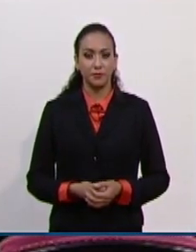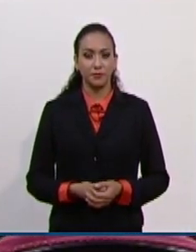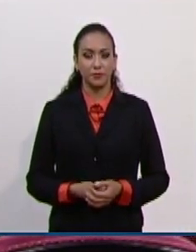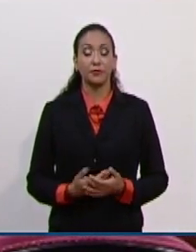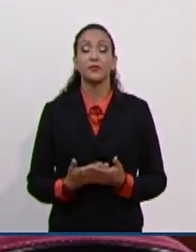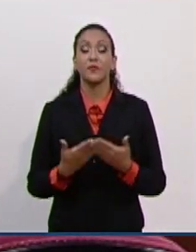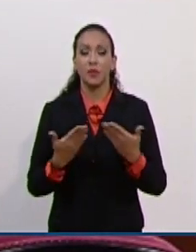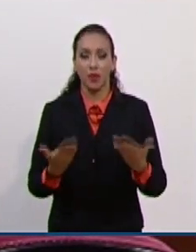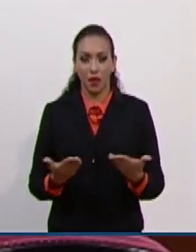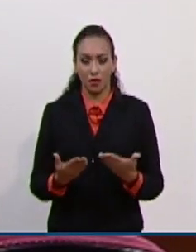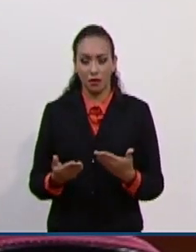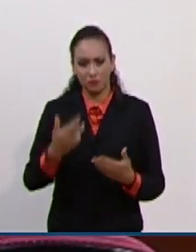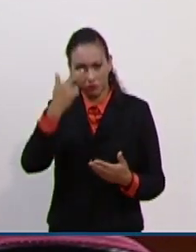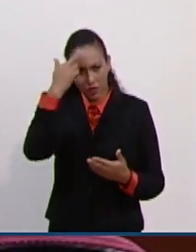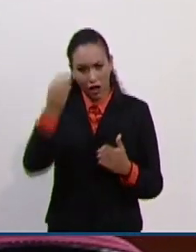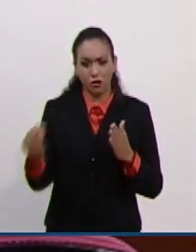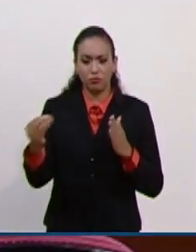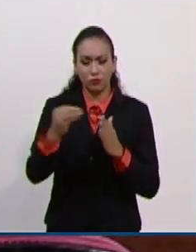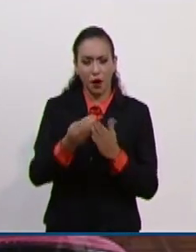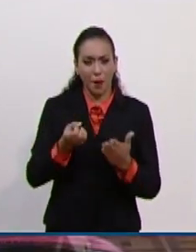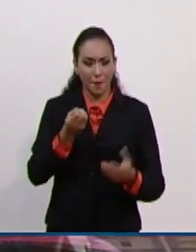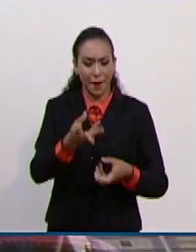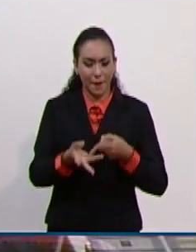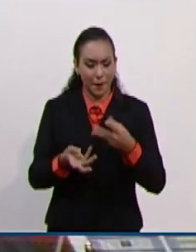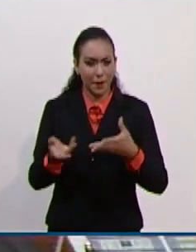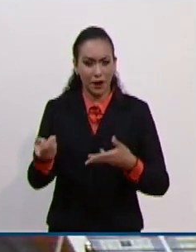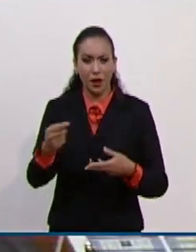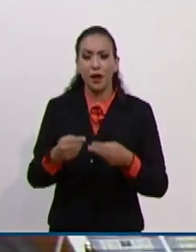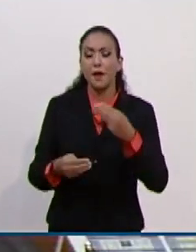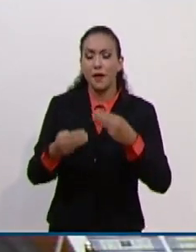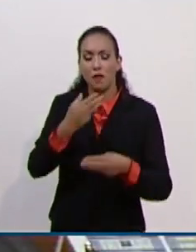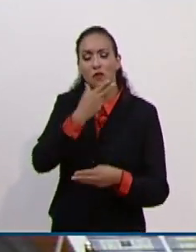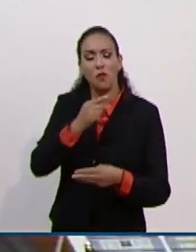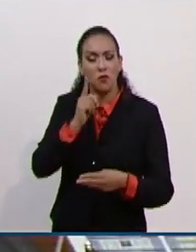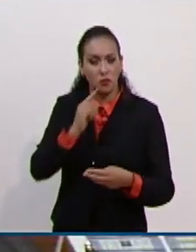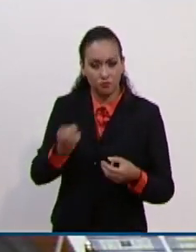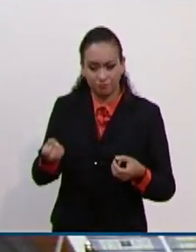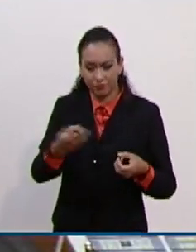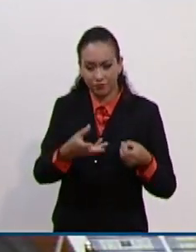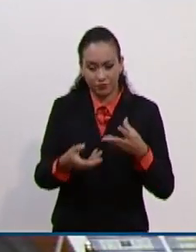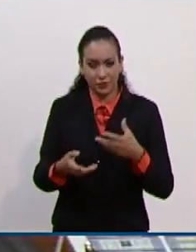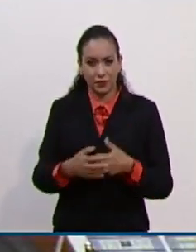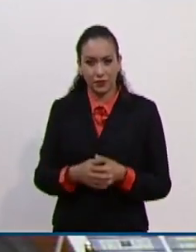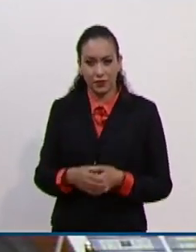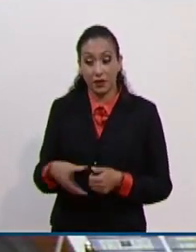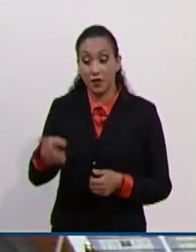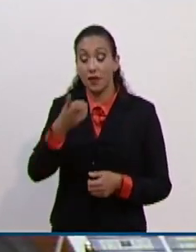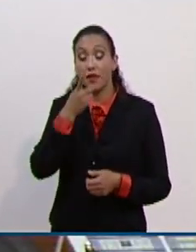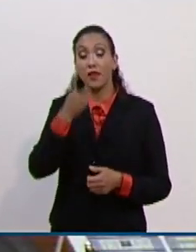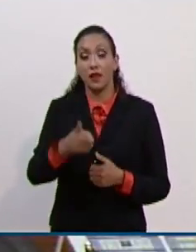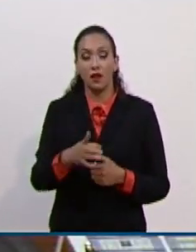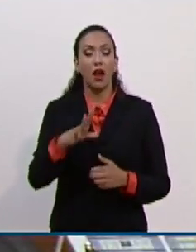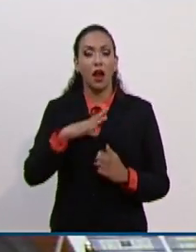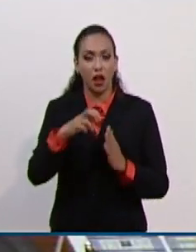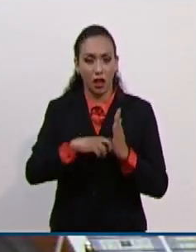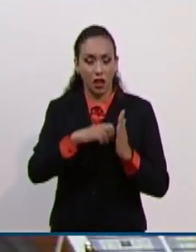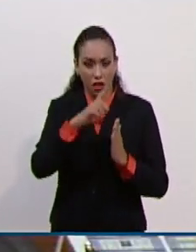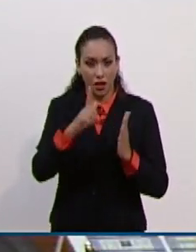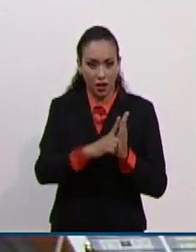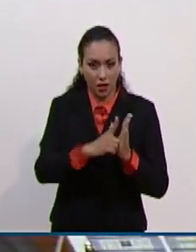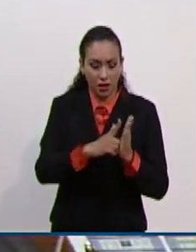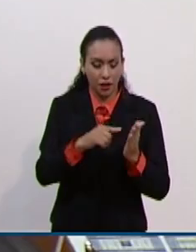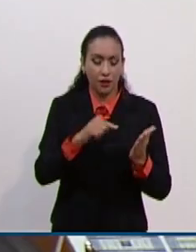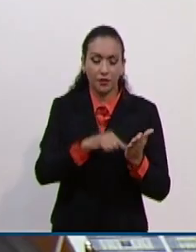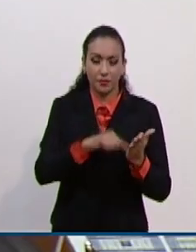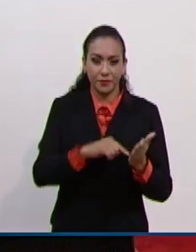Dentro de los argumentos de la mayoría de ministras y ministros estuvo que con las reformas a esas normas